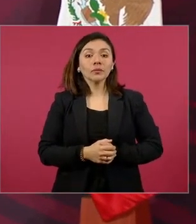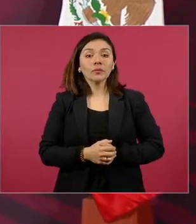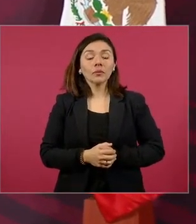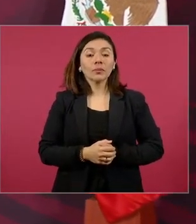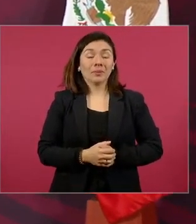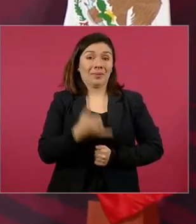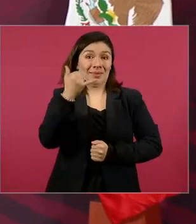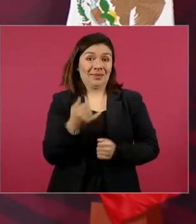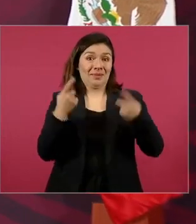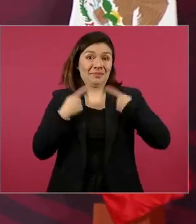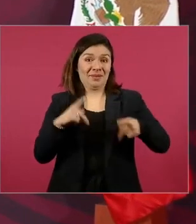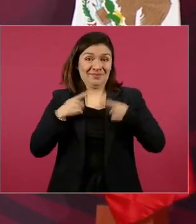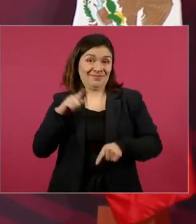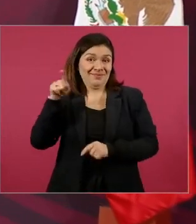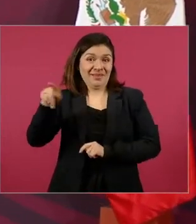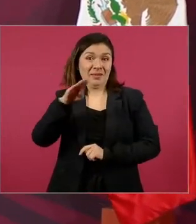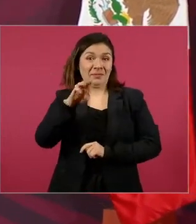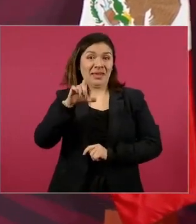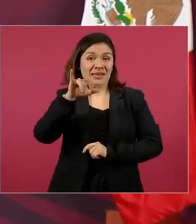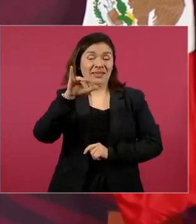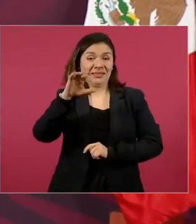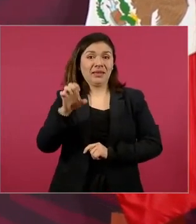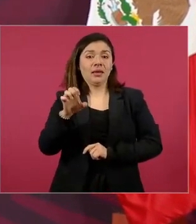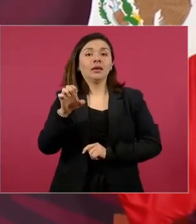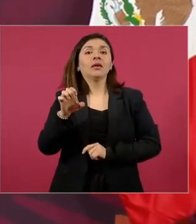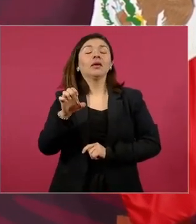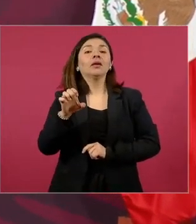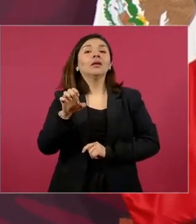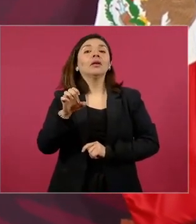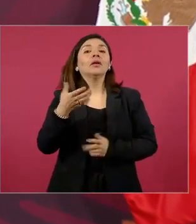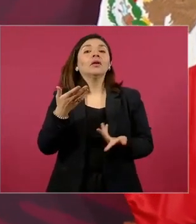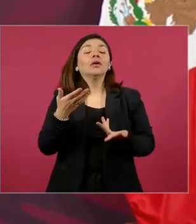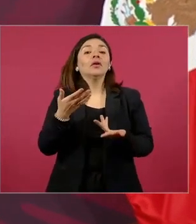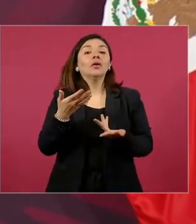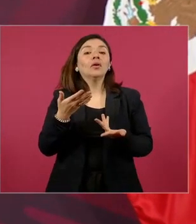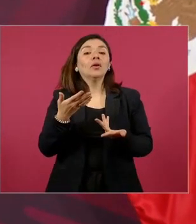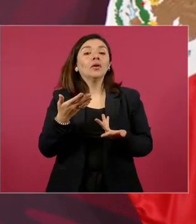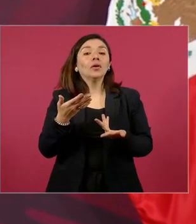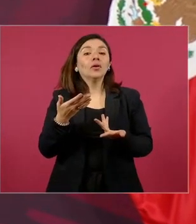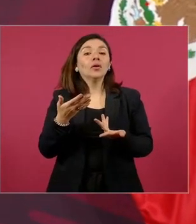ciudadanos de Belice tienen como origen